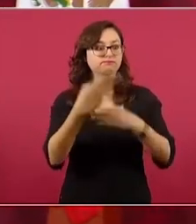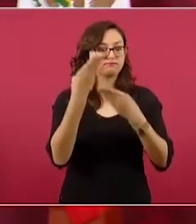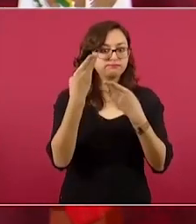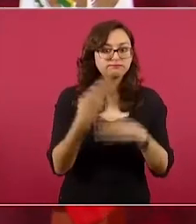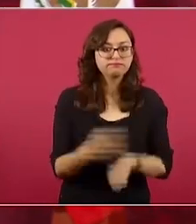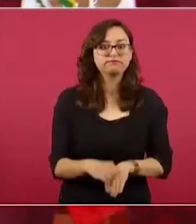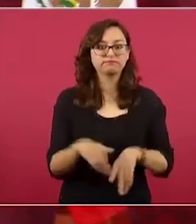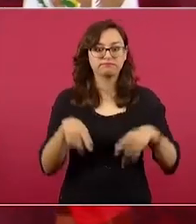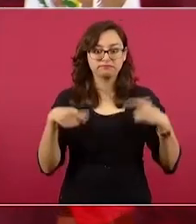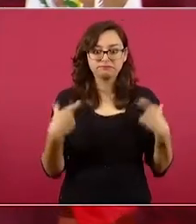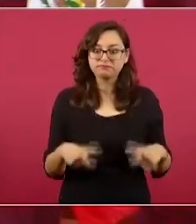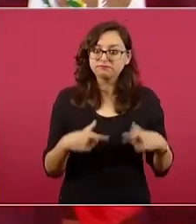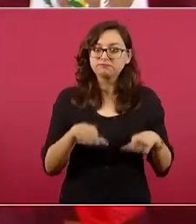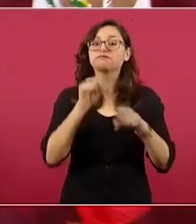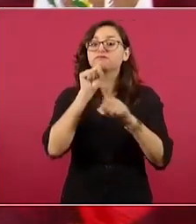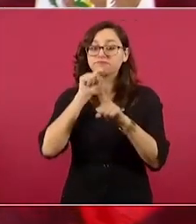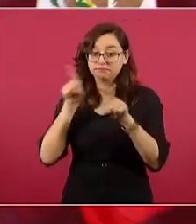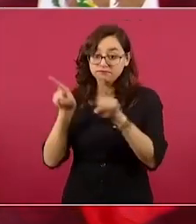banqueros.